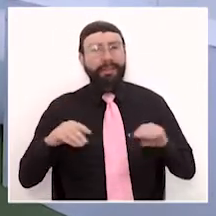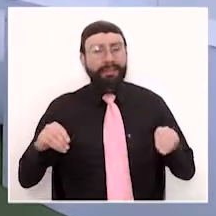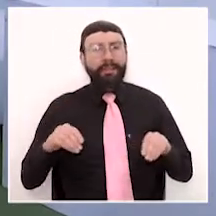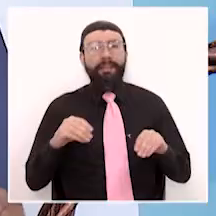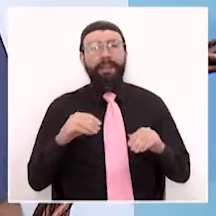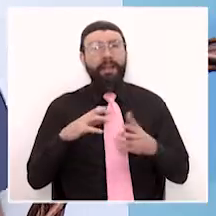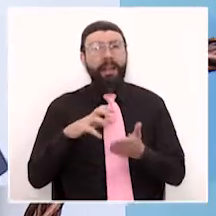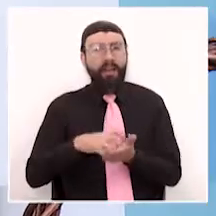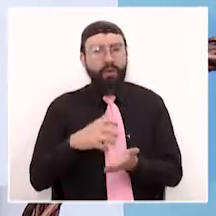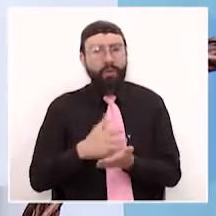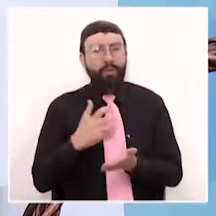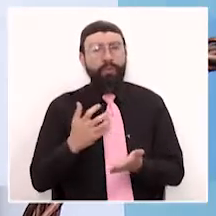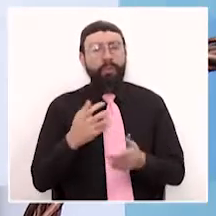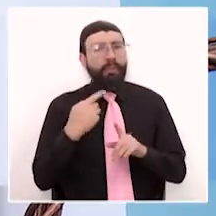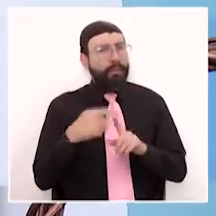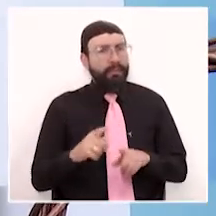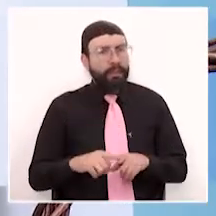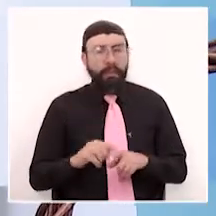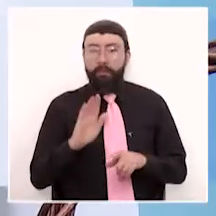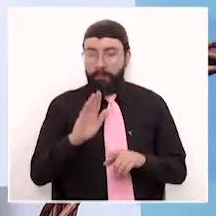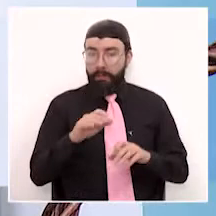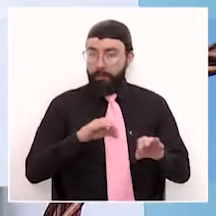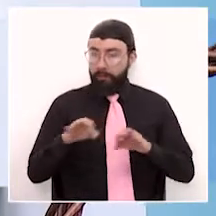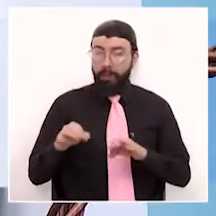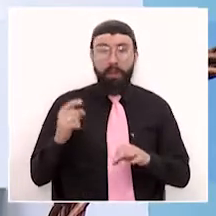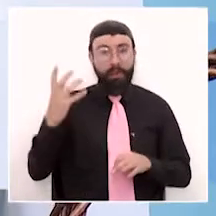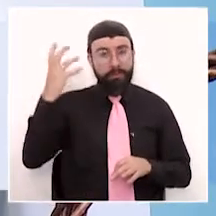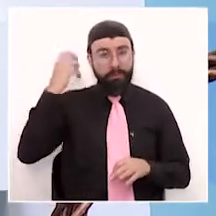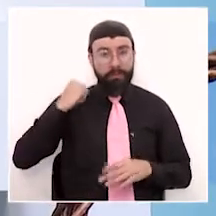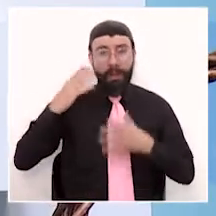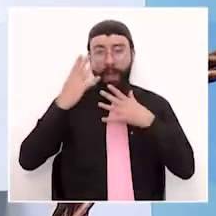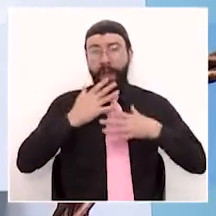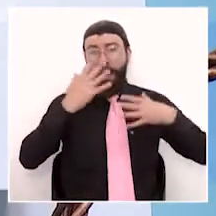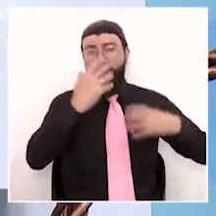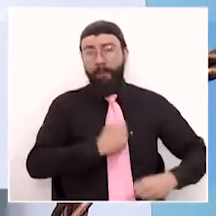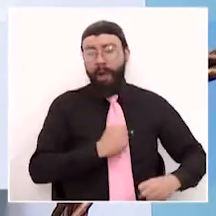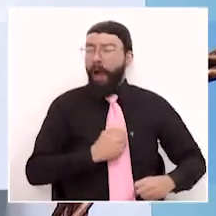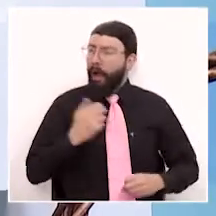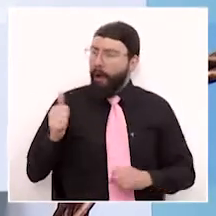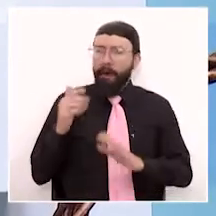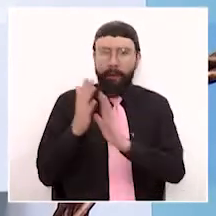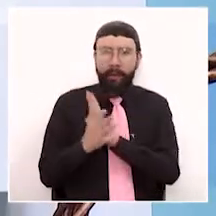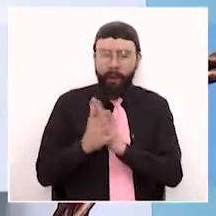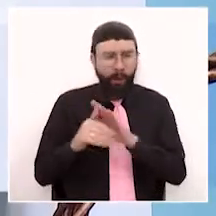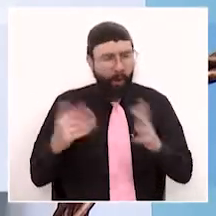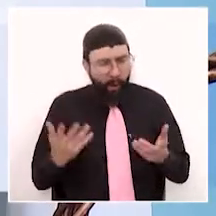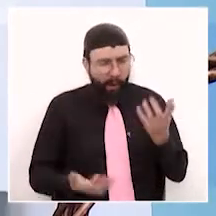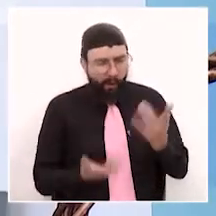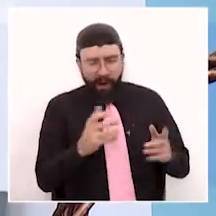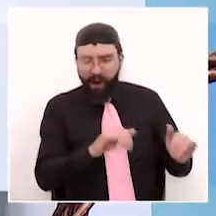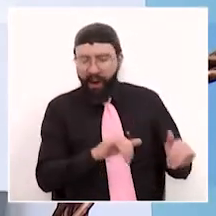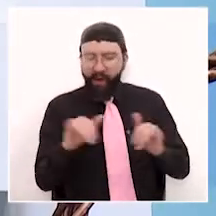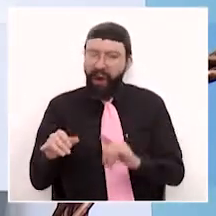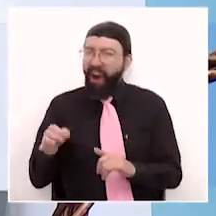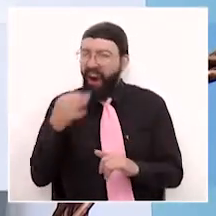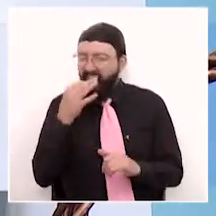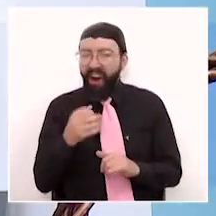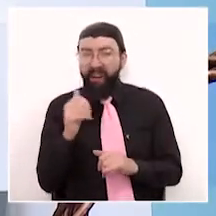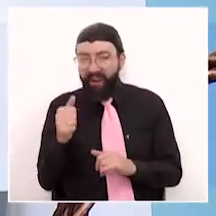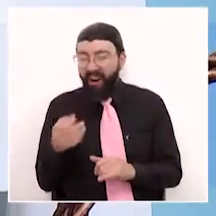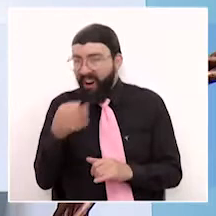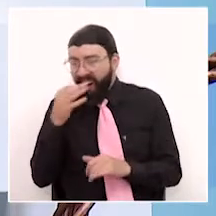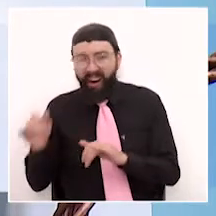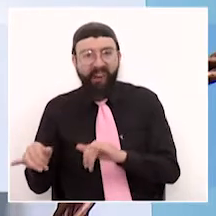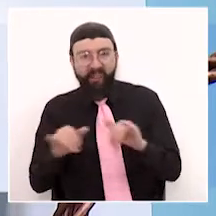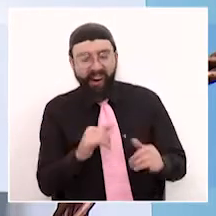de esto que les vamos a mostrar, de cómo Hipócrates nos explicaba cómo hacer de nuestra cocina una farmacia, tu cocina, tu medicina, que